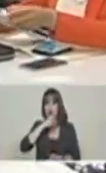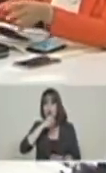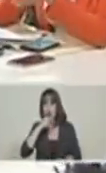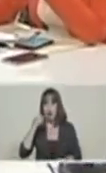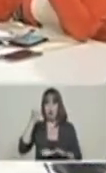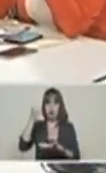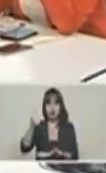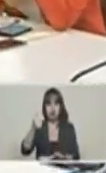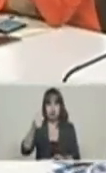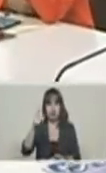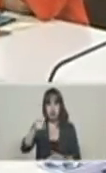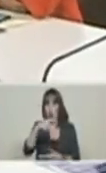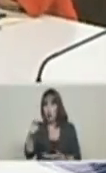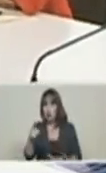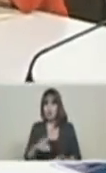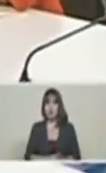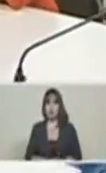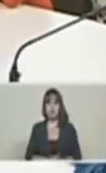vida.